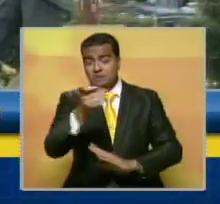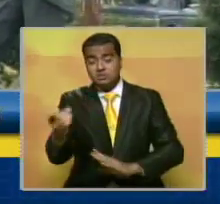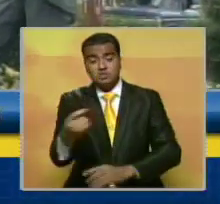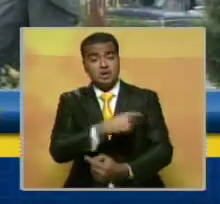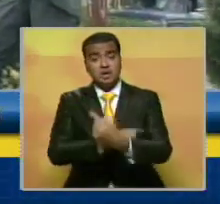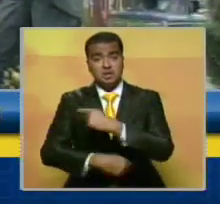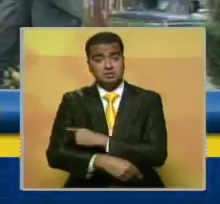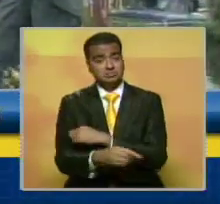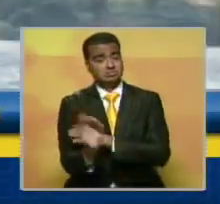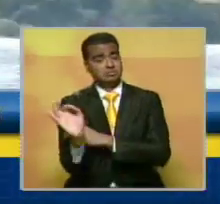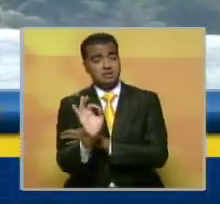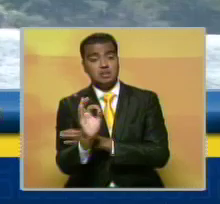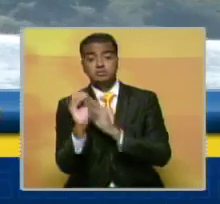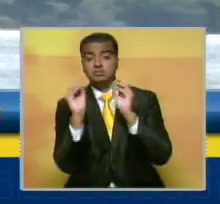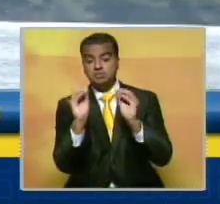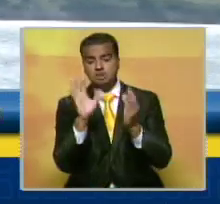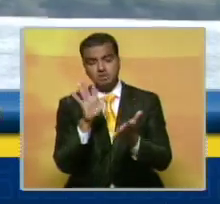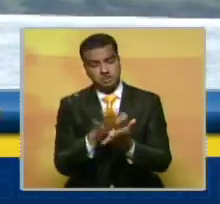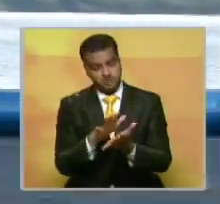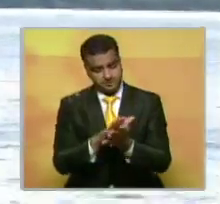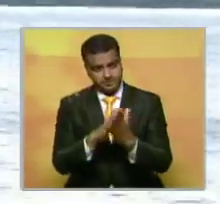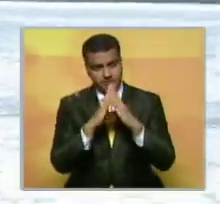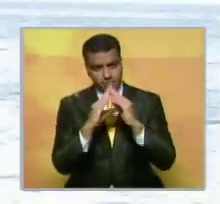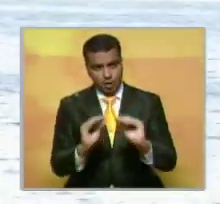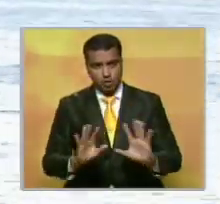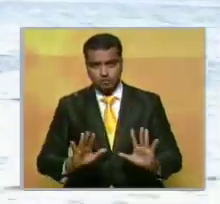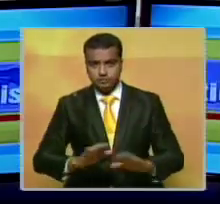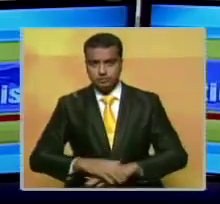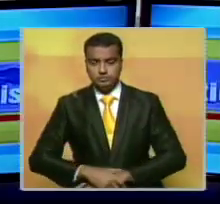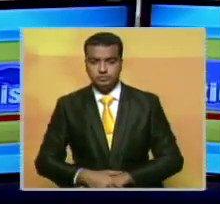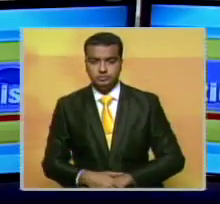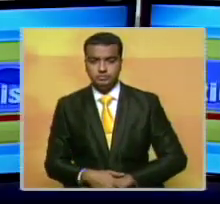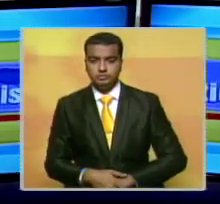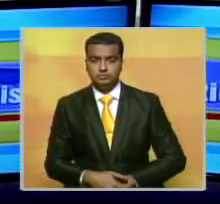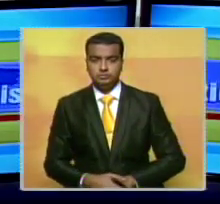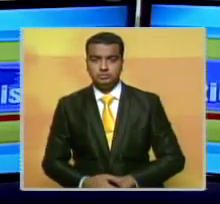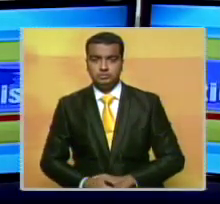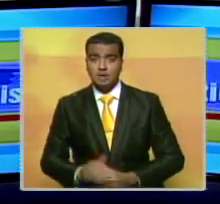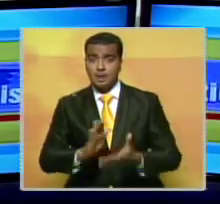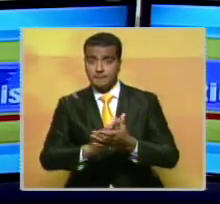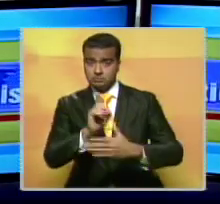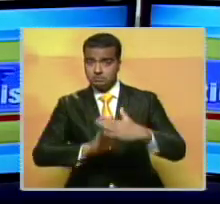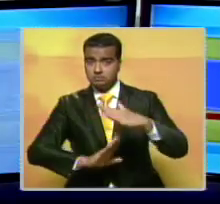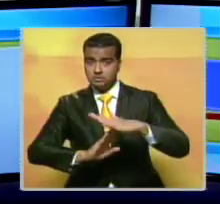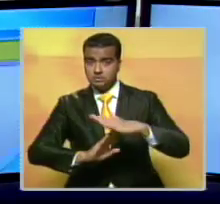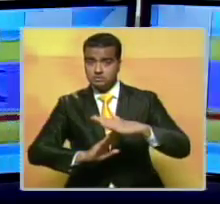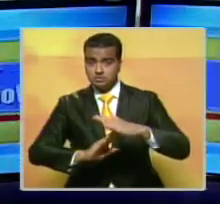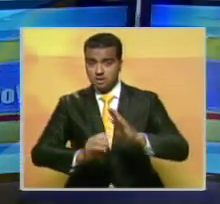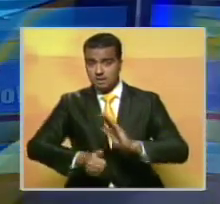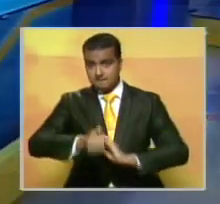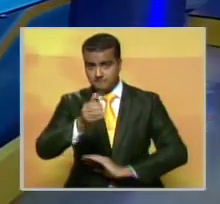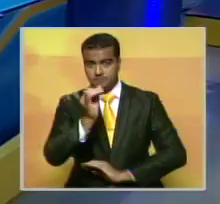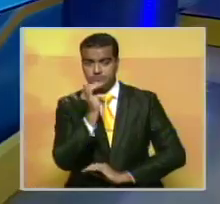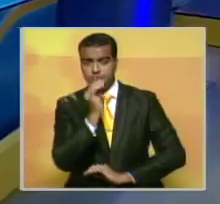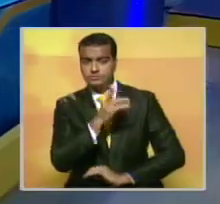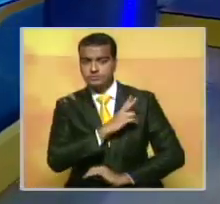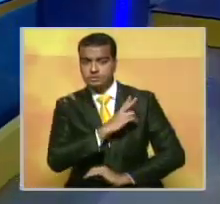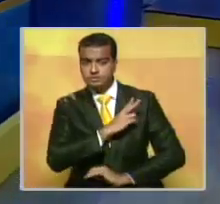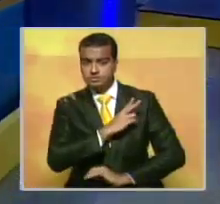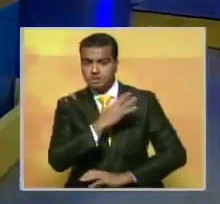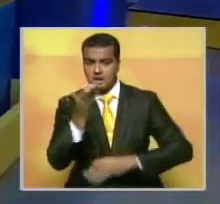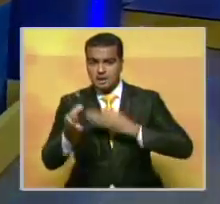sismo, por lo que hicieron un llamado a la calma a toda la colectividad. Amigos, una pausa y más adelante en Noticiero